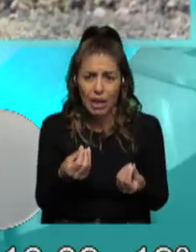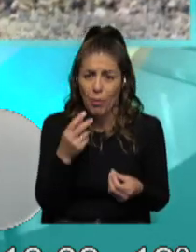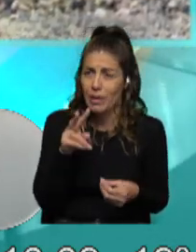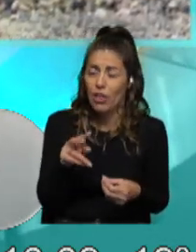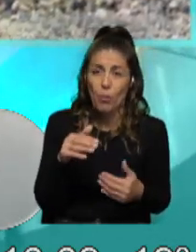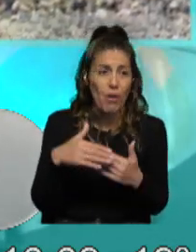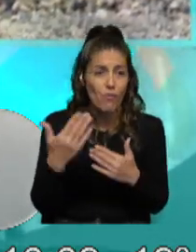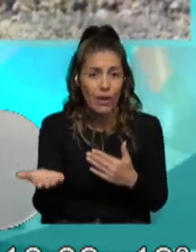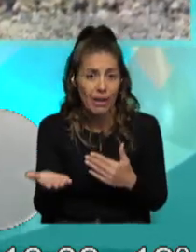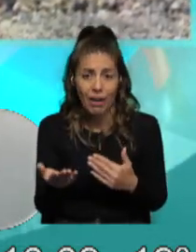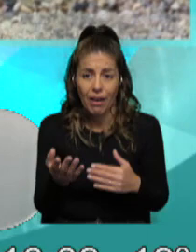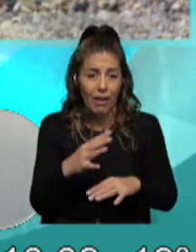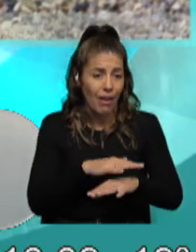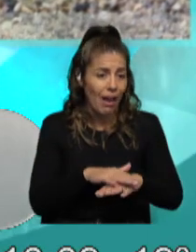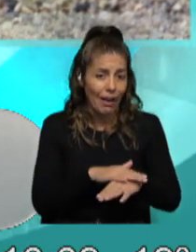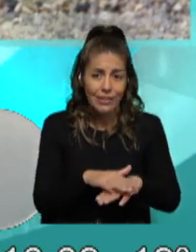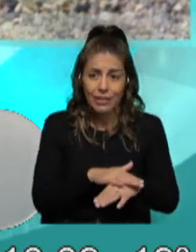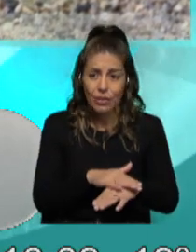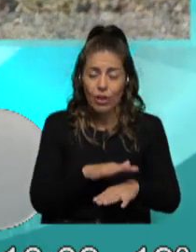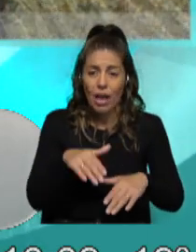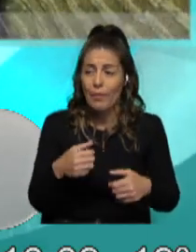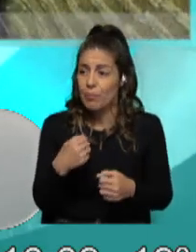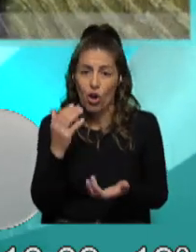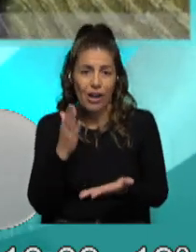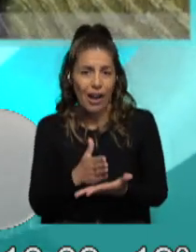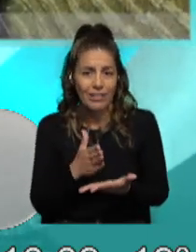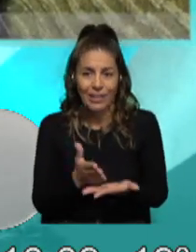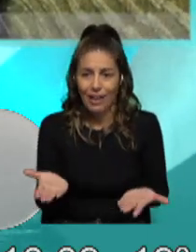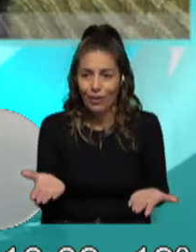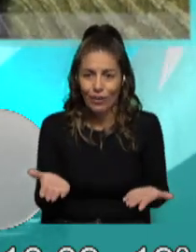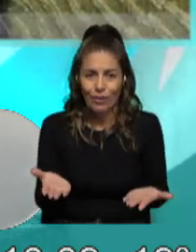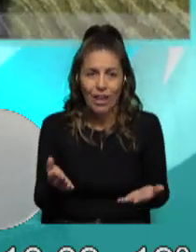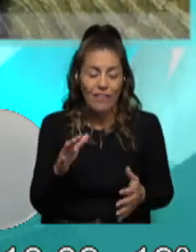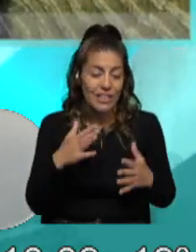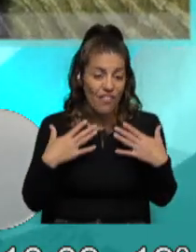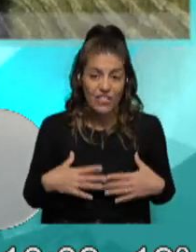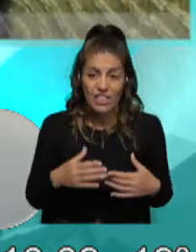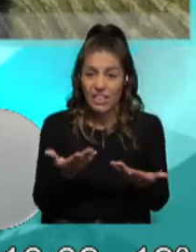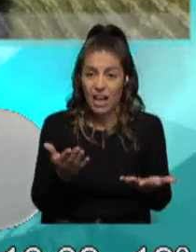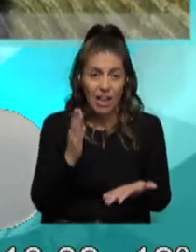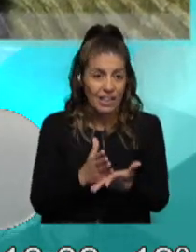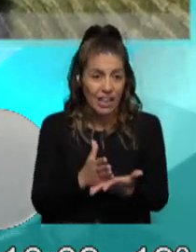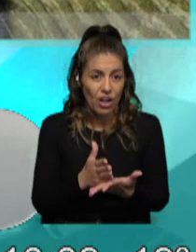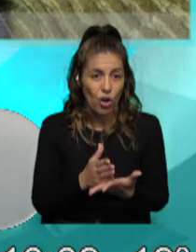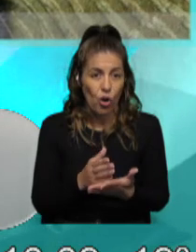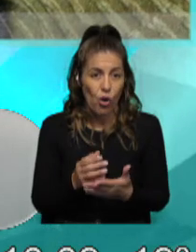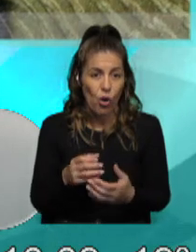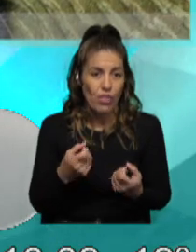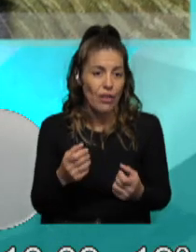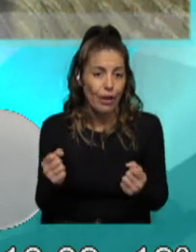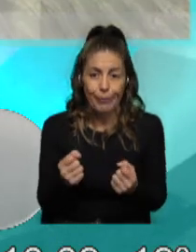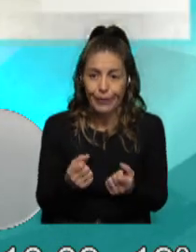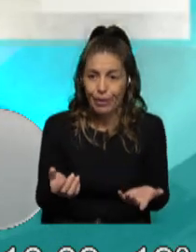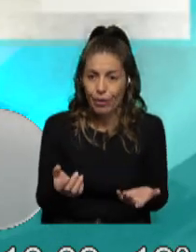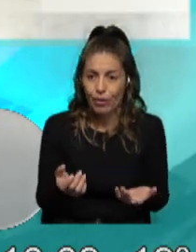afuera y a veces puedo castigarlo de la forma que fuere. Hay veces física o a veces es asustándolo. Además, y el gato